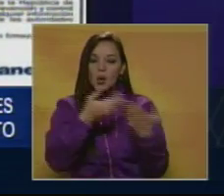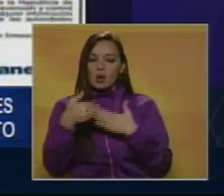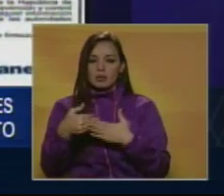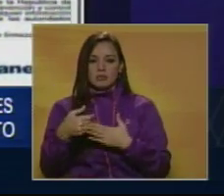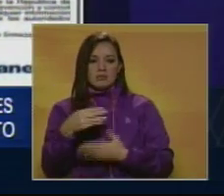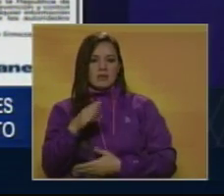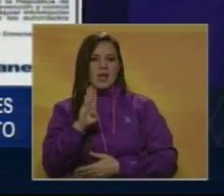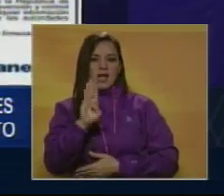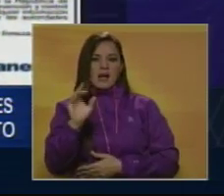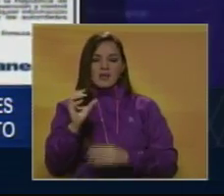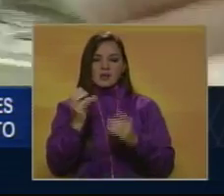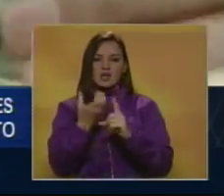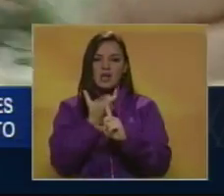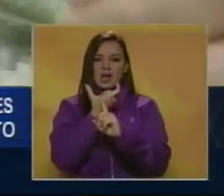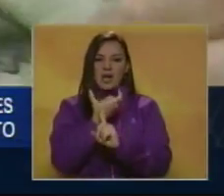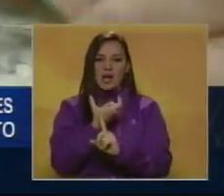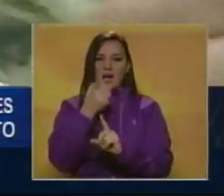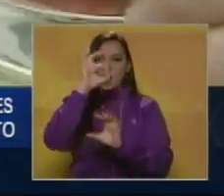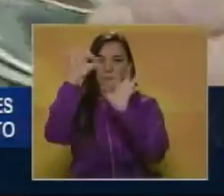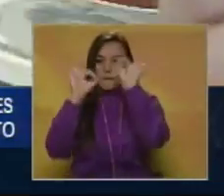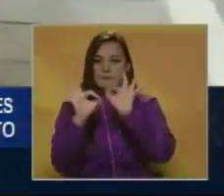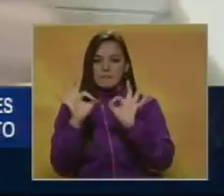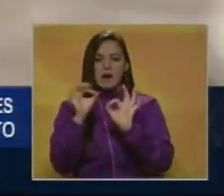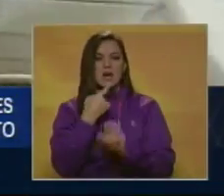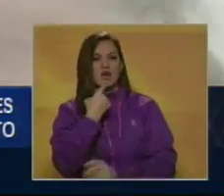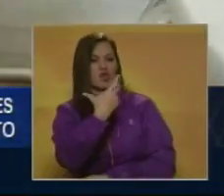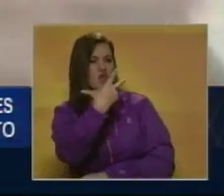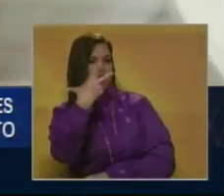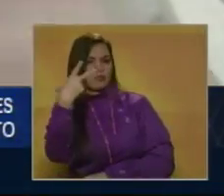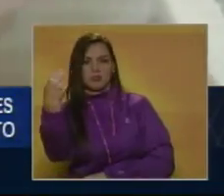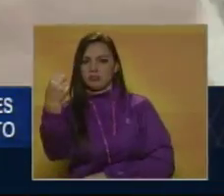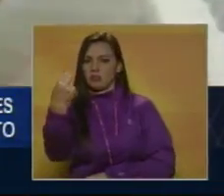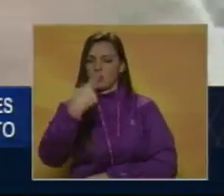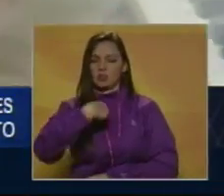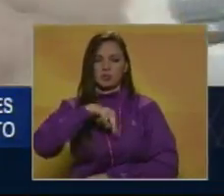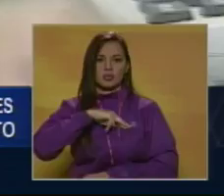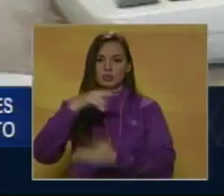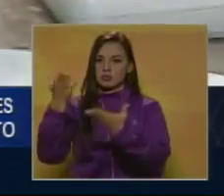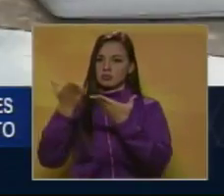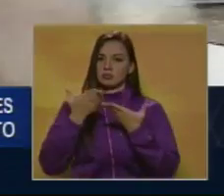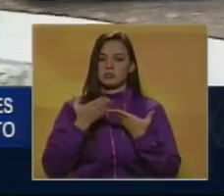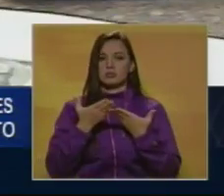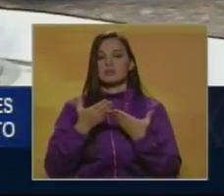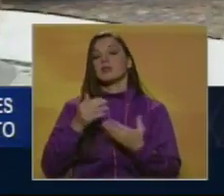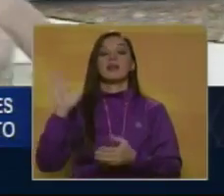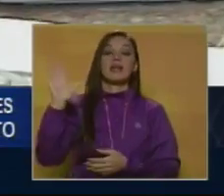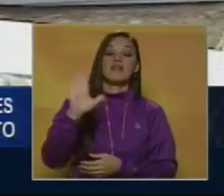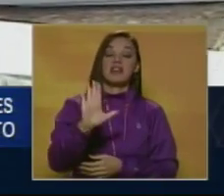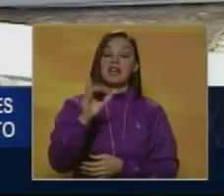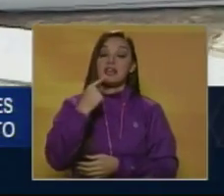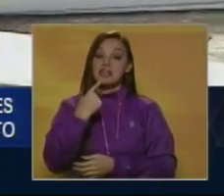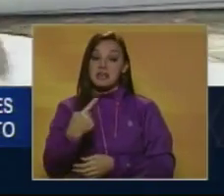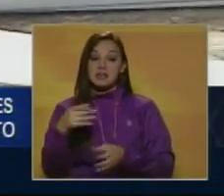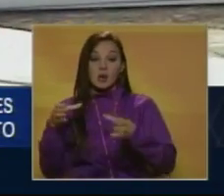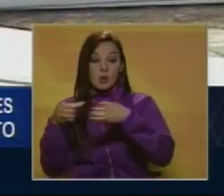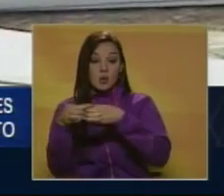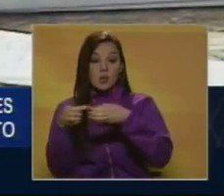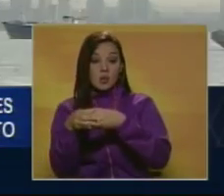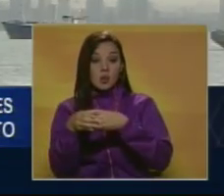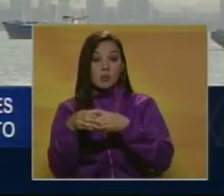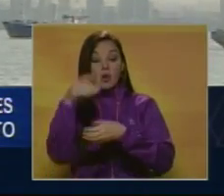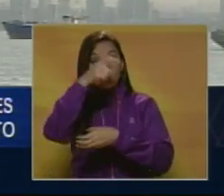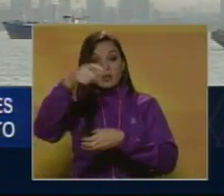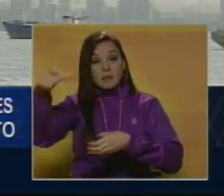Samaro Sánchez, secretario privado del presidente de la República, Nicolás Maduro, con la adquisición de dinero proveniente de una red de lavado de dinero. La